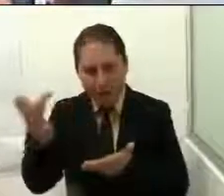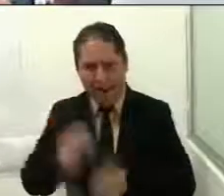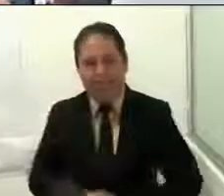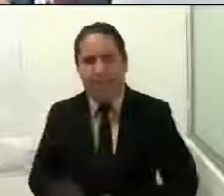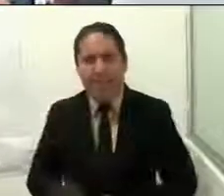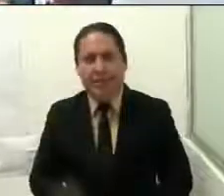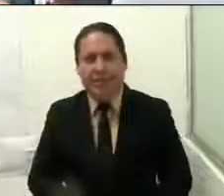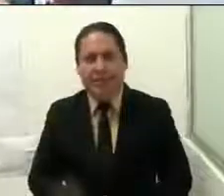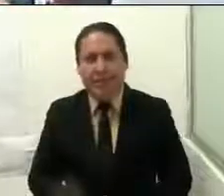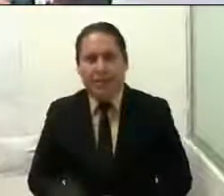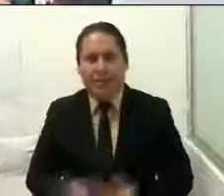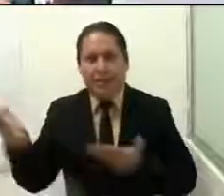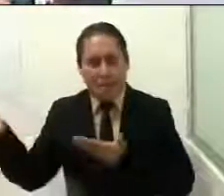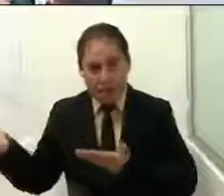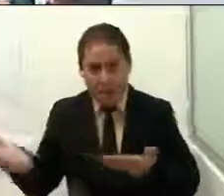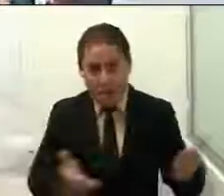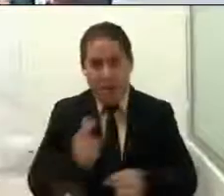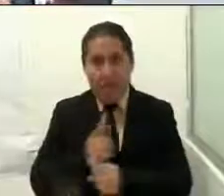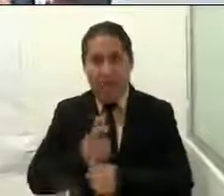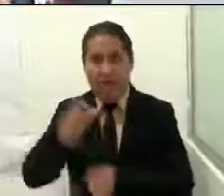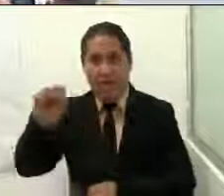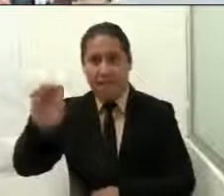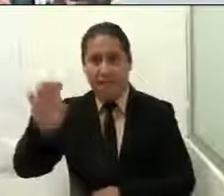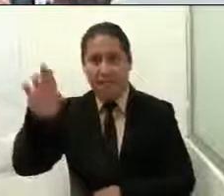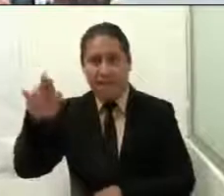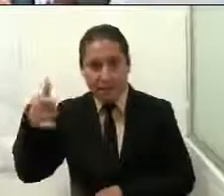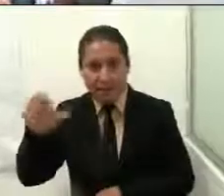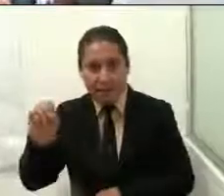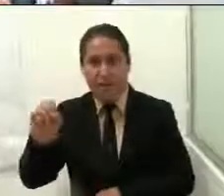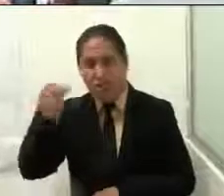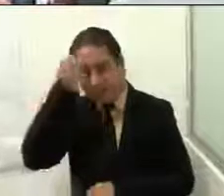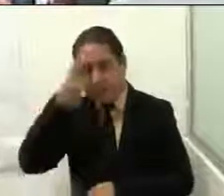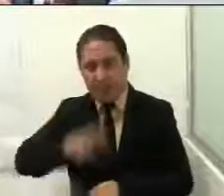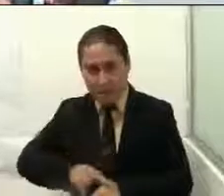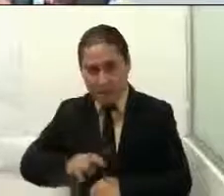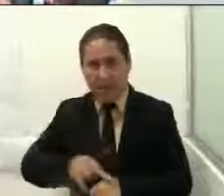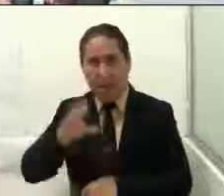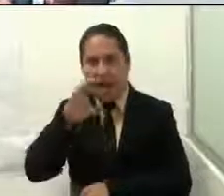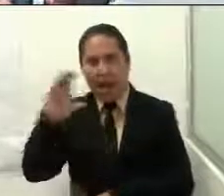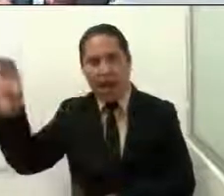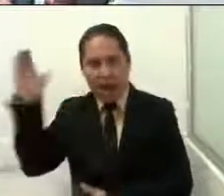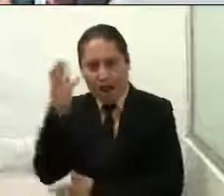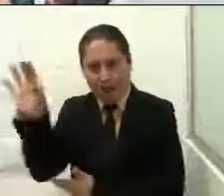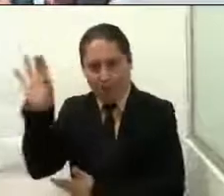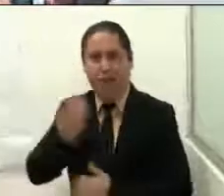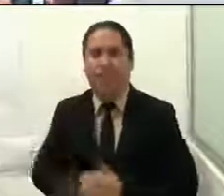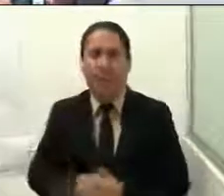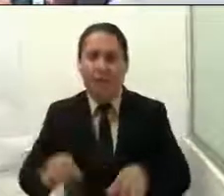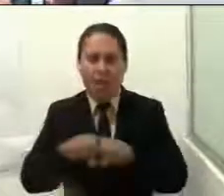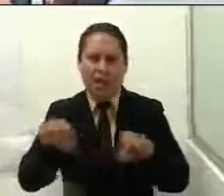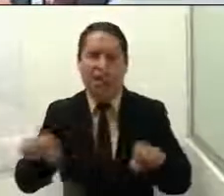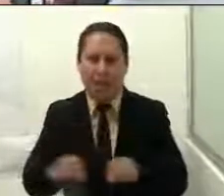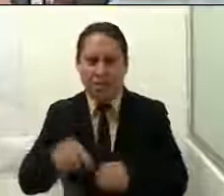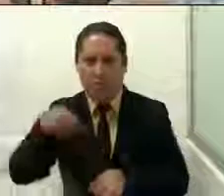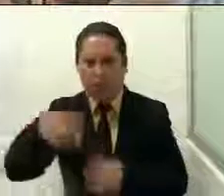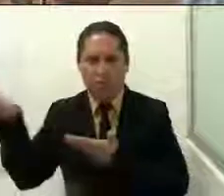bienvenido licenciado sergio david molina secretaria del campo a todo su equipo sean bienvenidos a